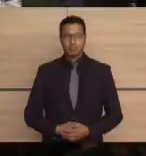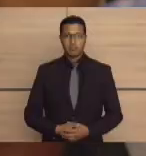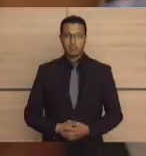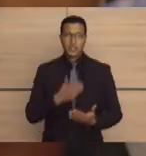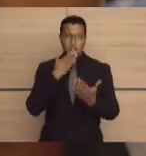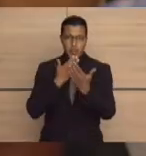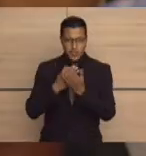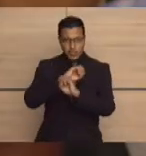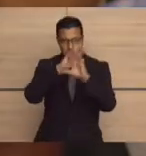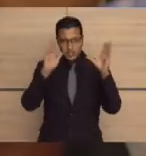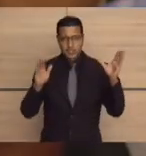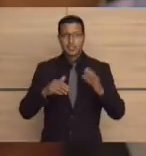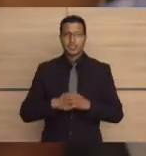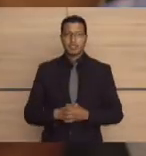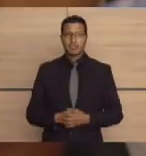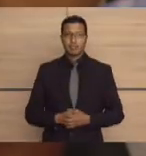Buenos días.